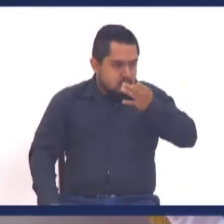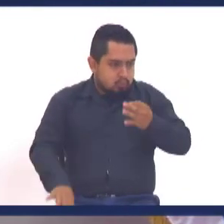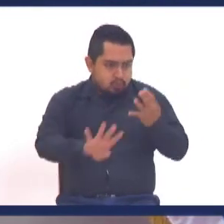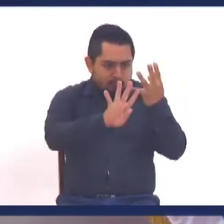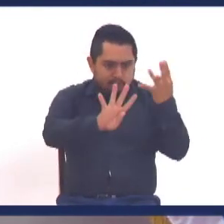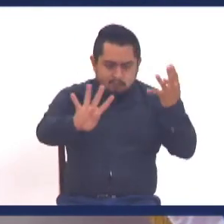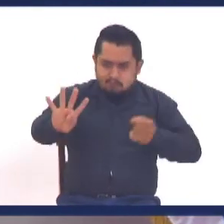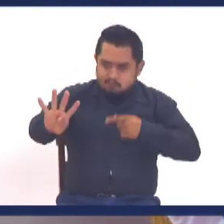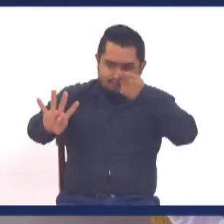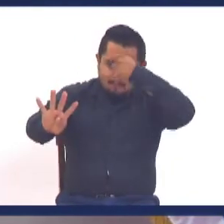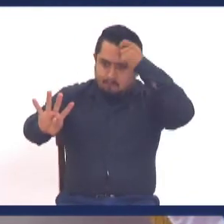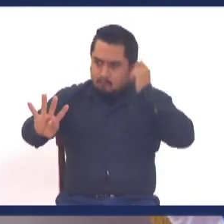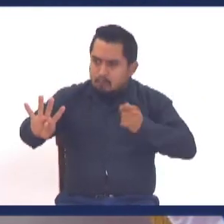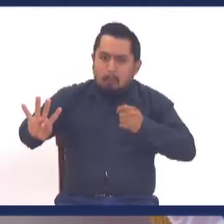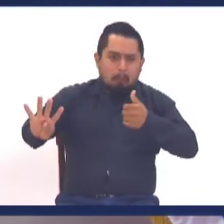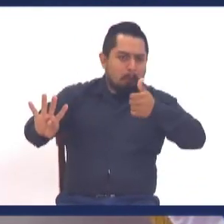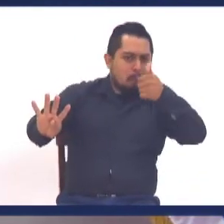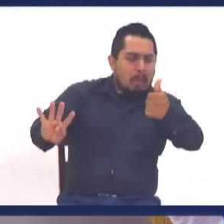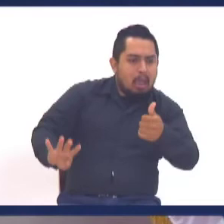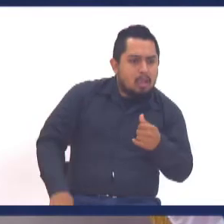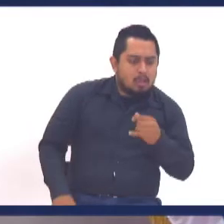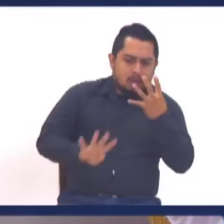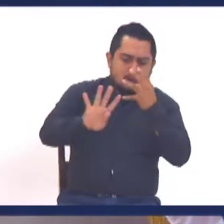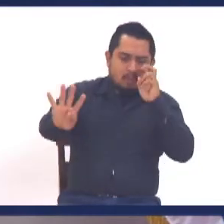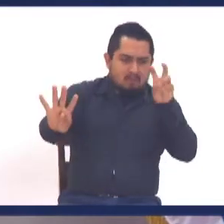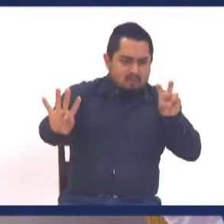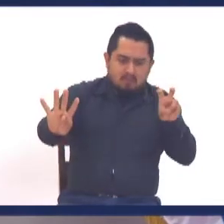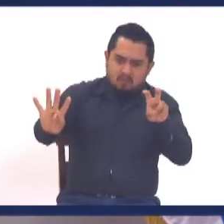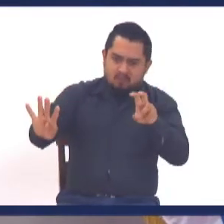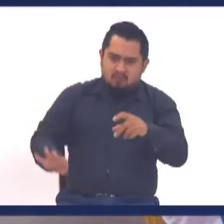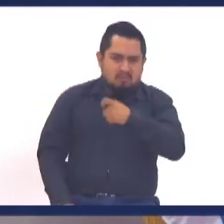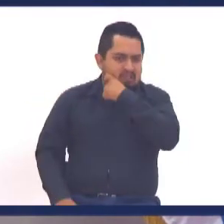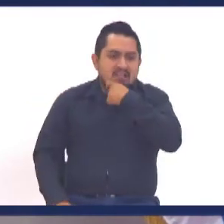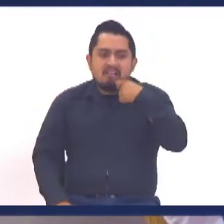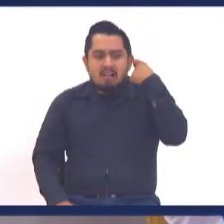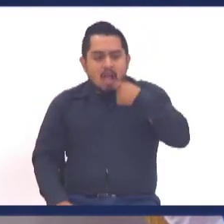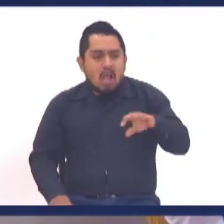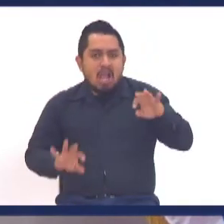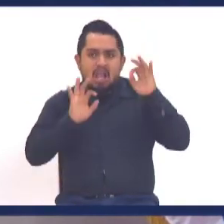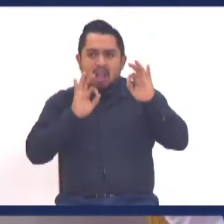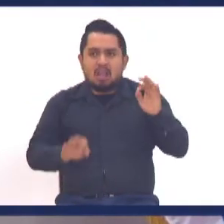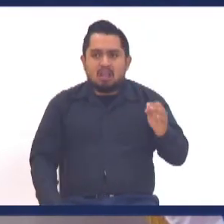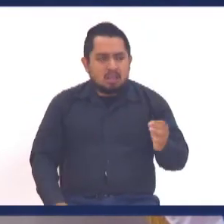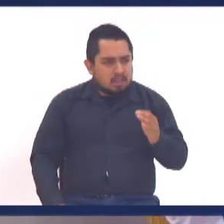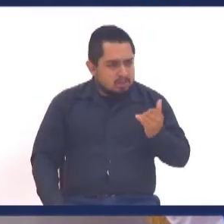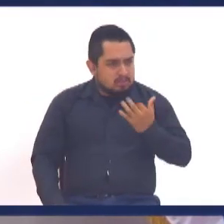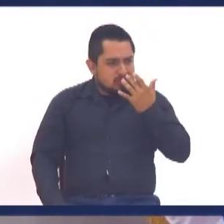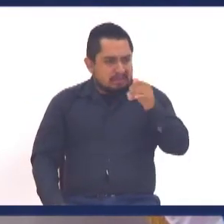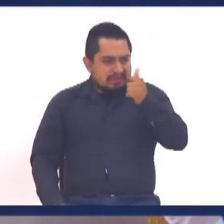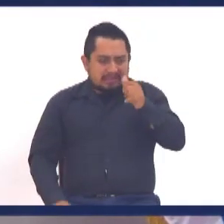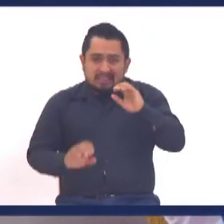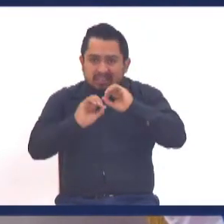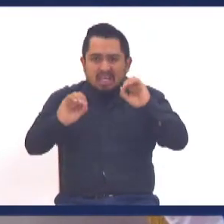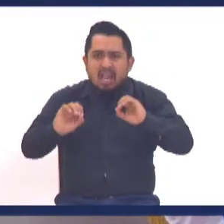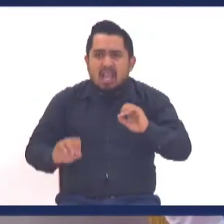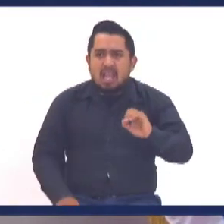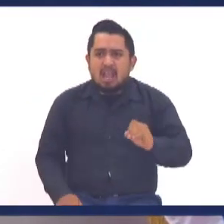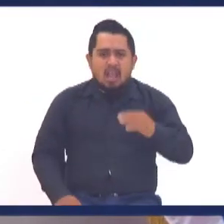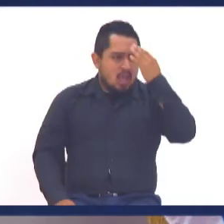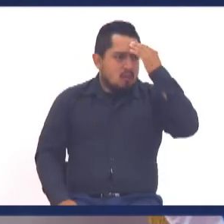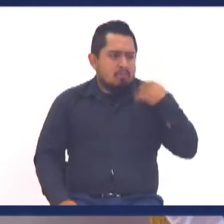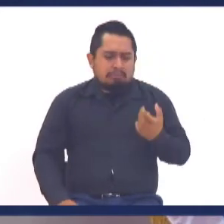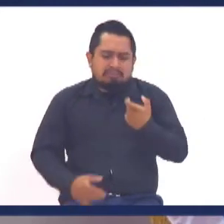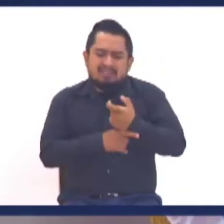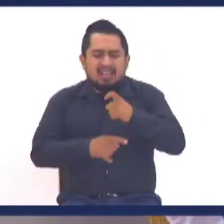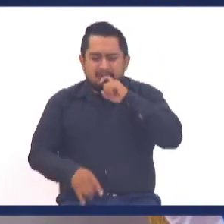bien peinados afeitados sin olor a licor sin mujeres sin